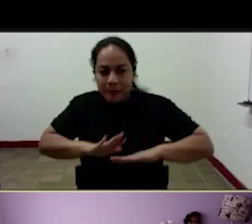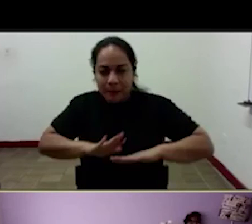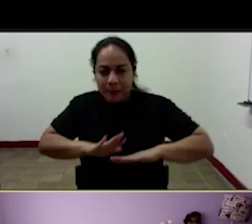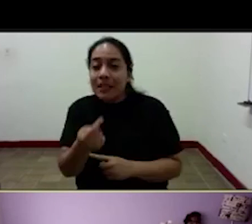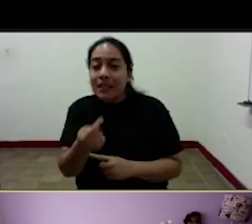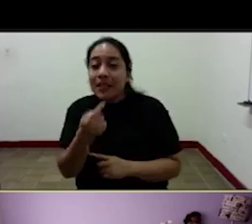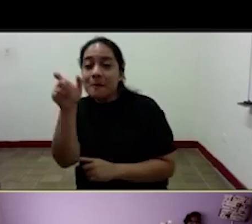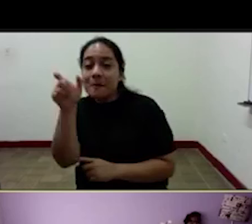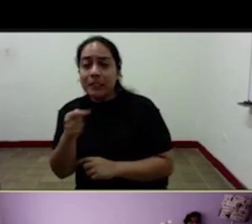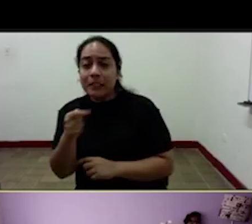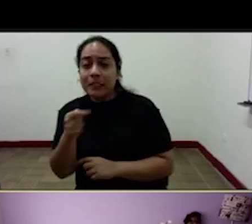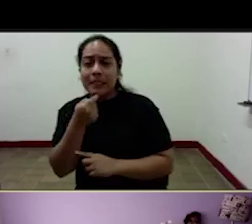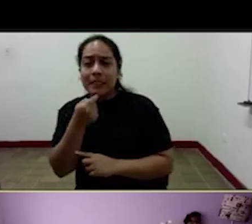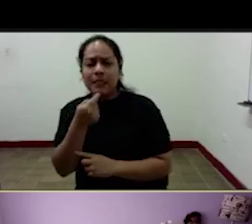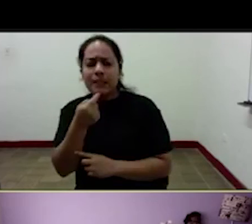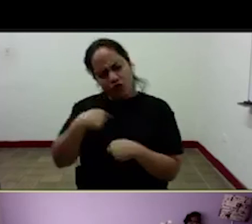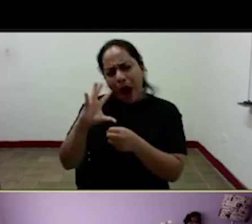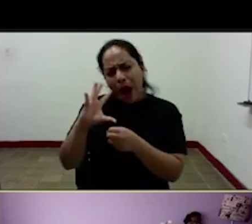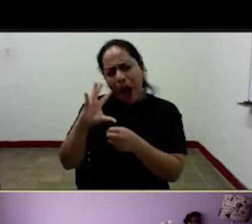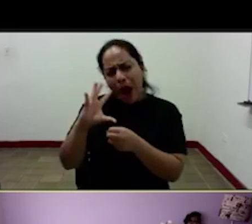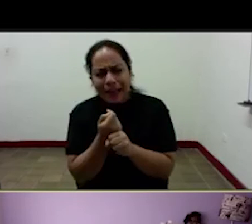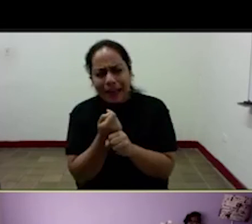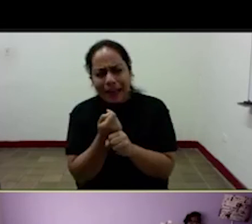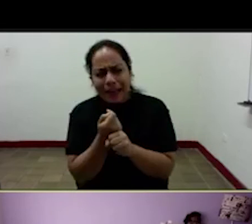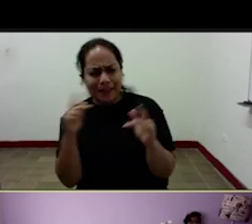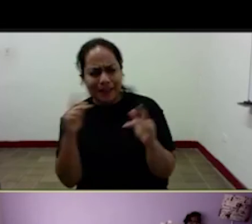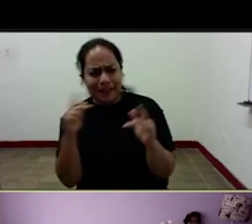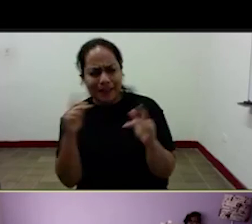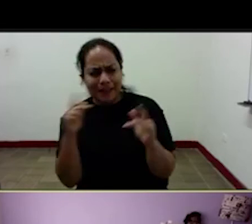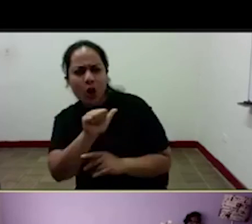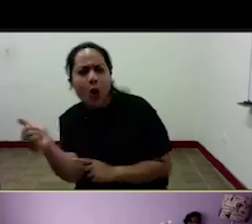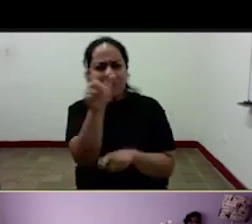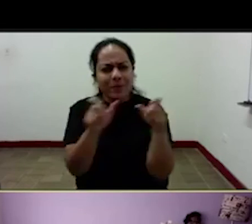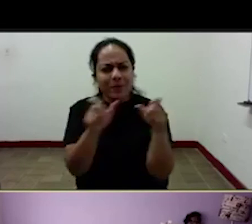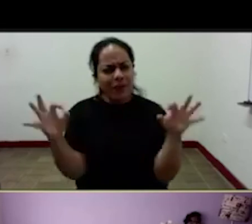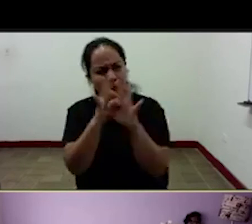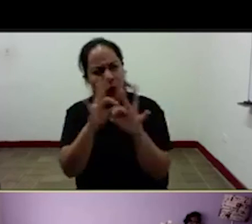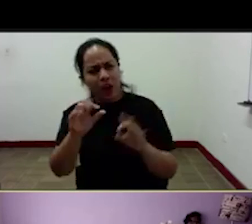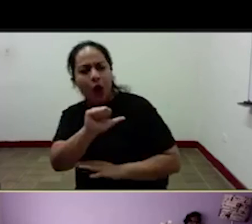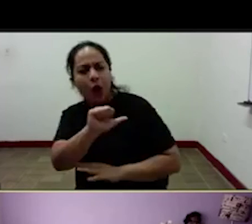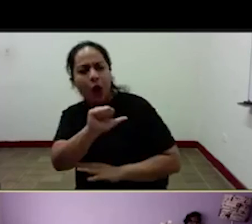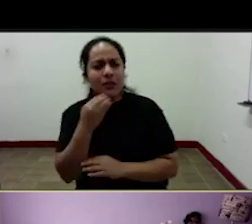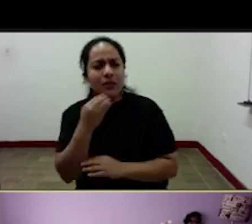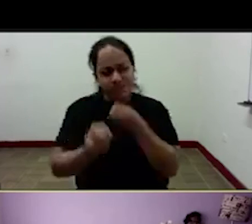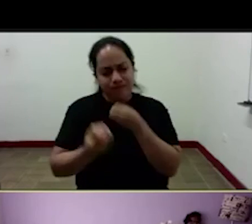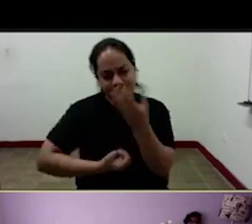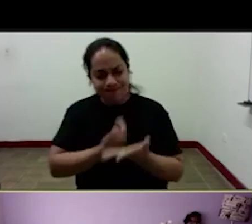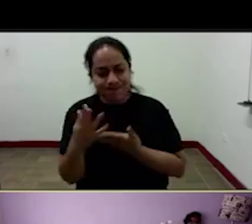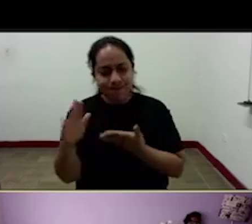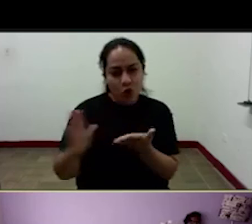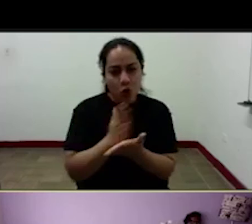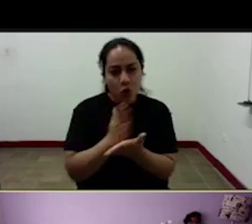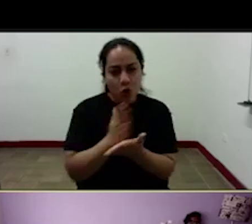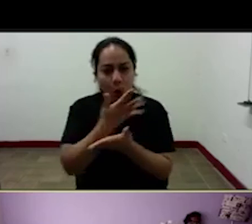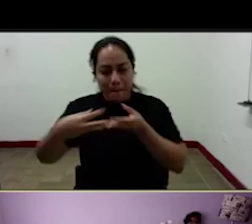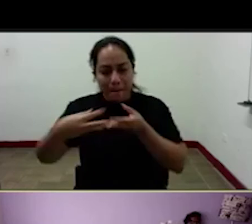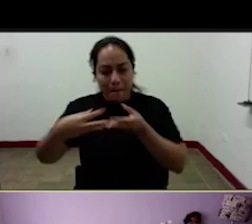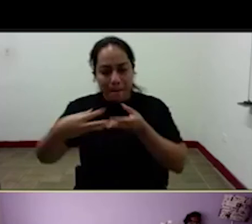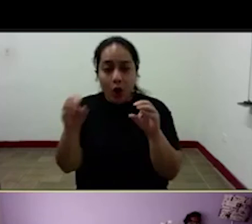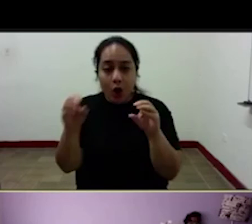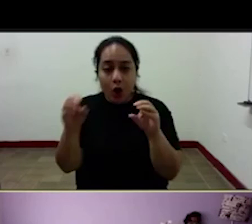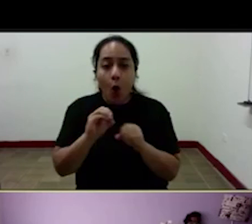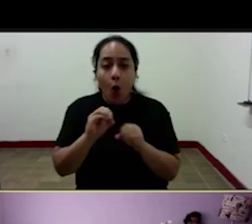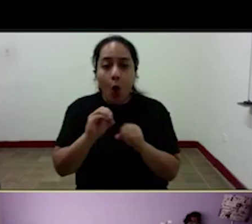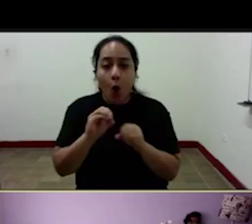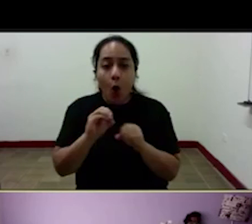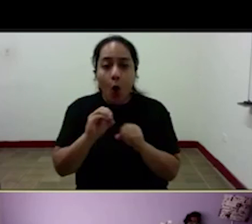tu obra se ha direccionado hacia otros enfoques en la producción sonora y plástica, si esta situación te ha